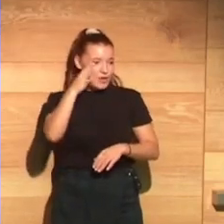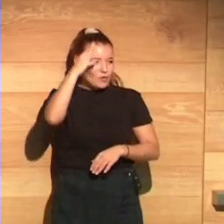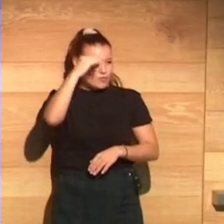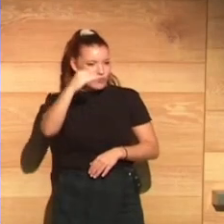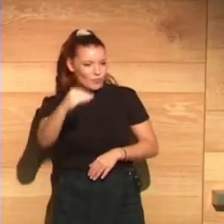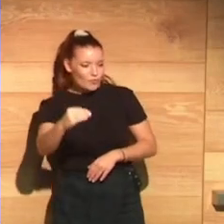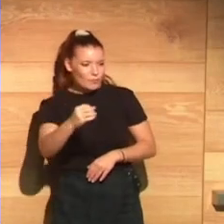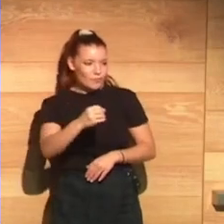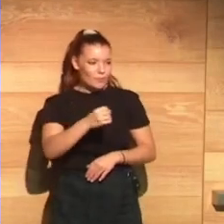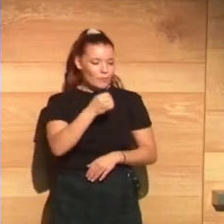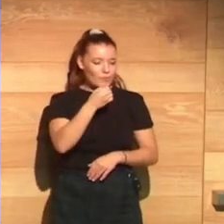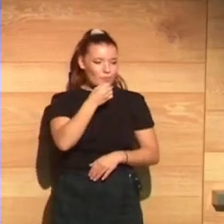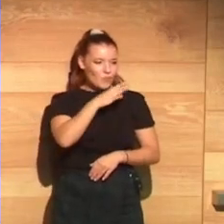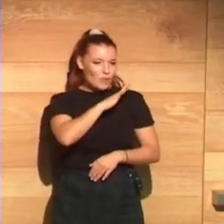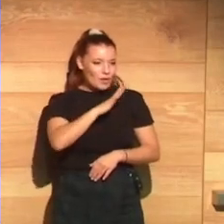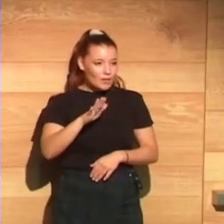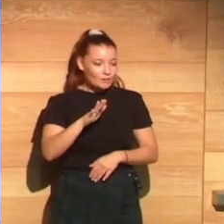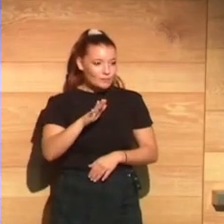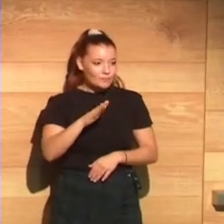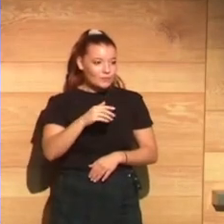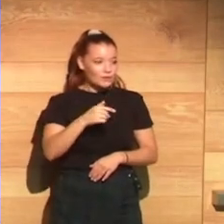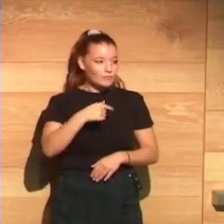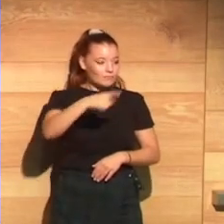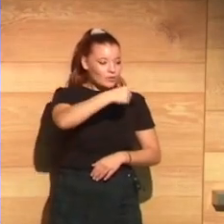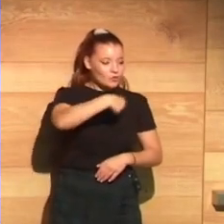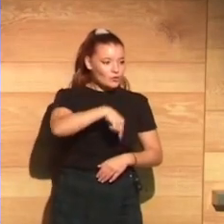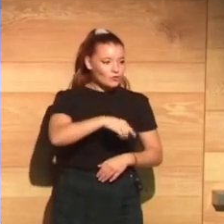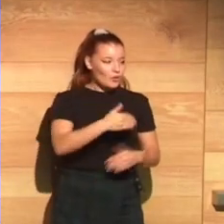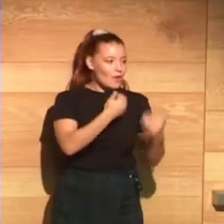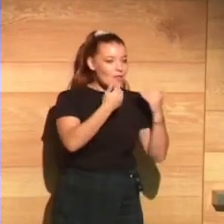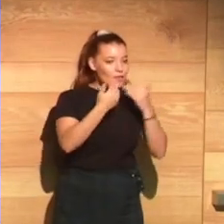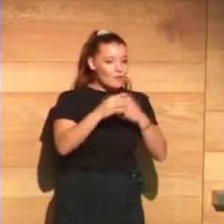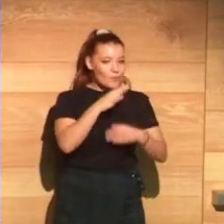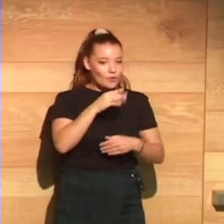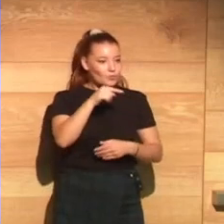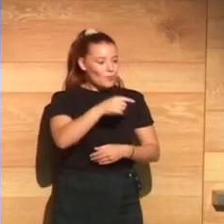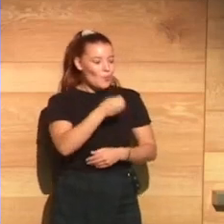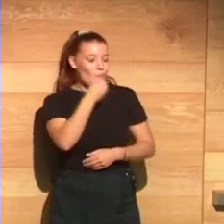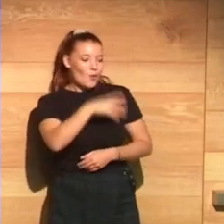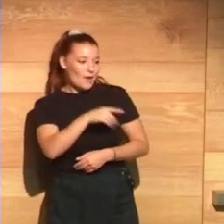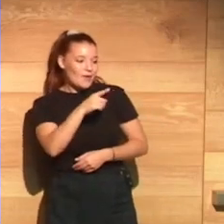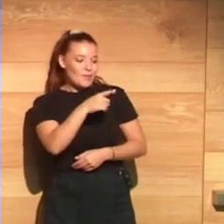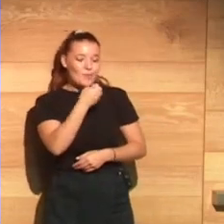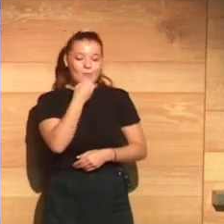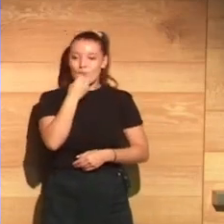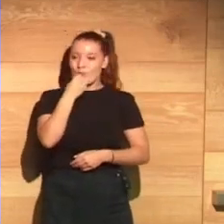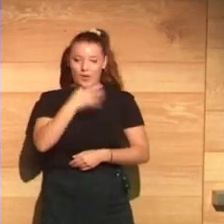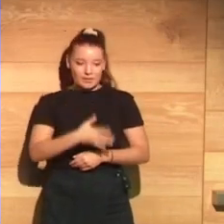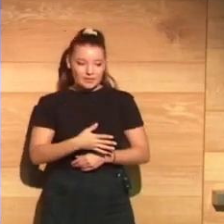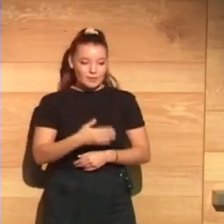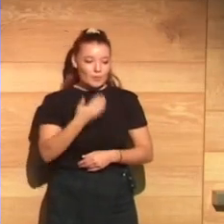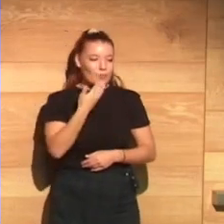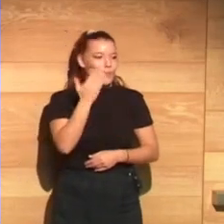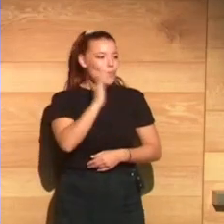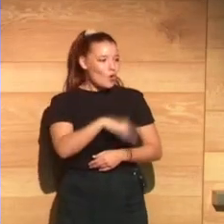tengo amigas súper inteligentes y súper brillantes, y es increíble, menos mal que nos tenemos las unas a las otras